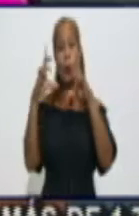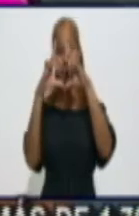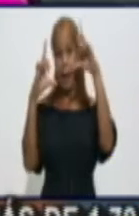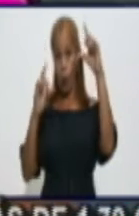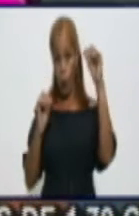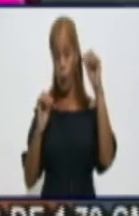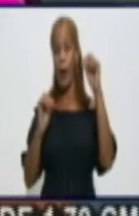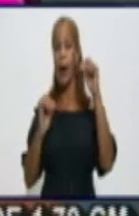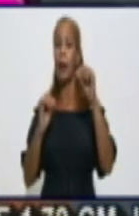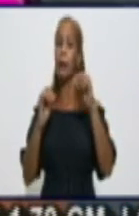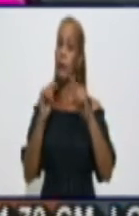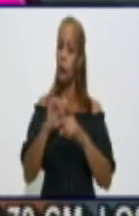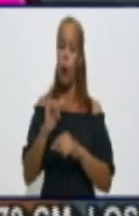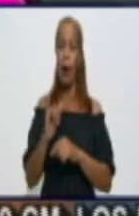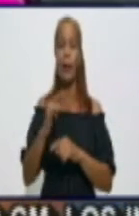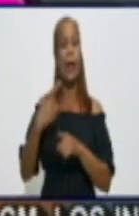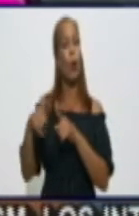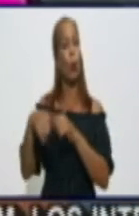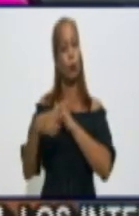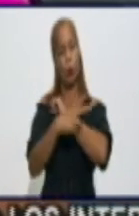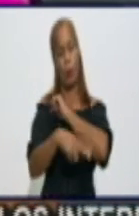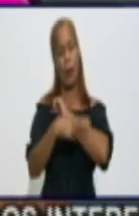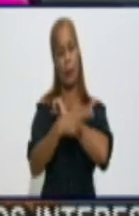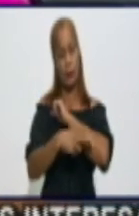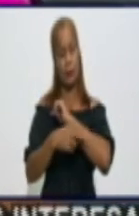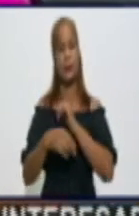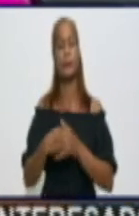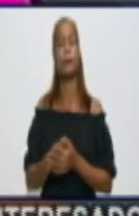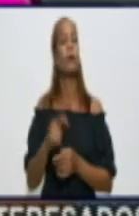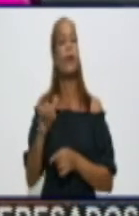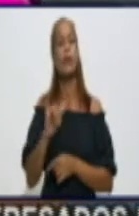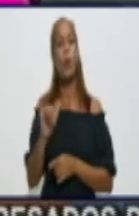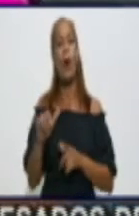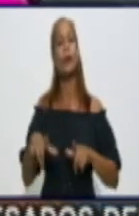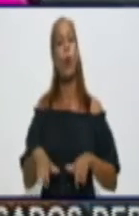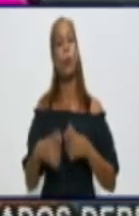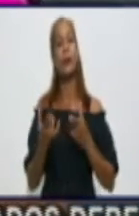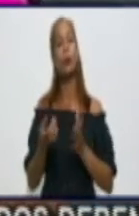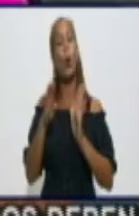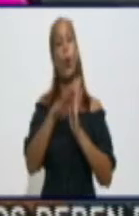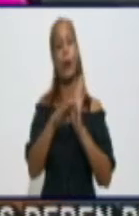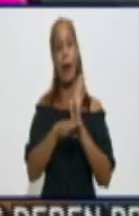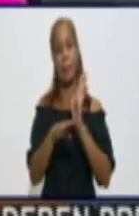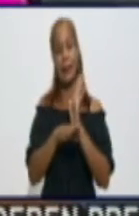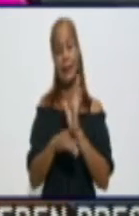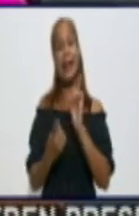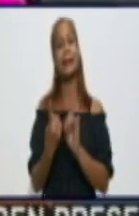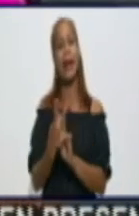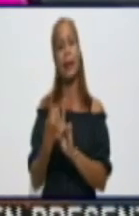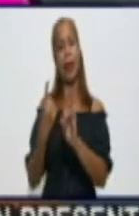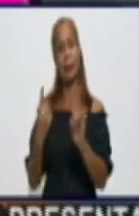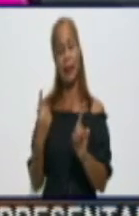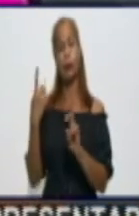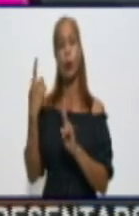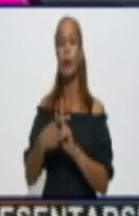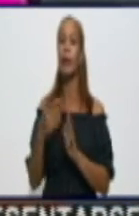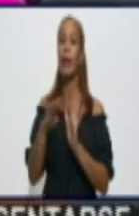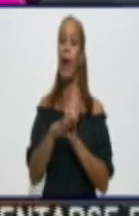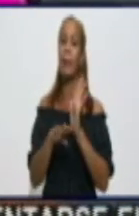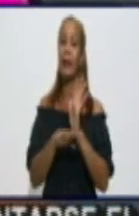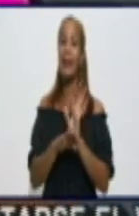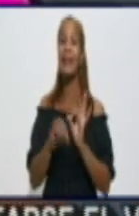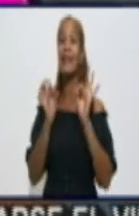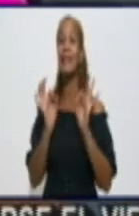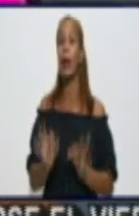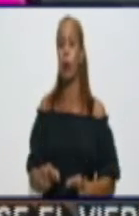de orientación a la mujer y a la familia, cumpliendo con las medidas de aislamiento y las medidas de